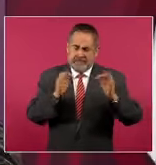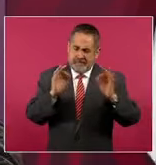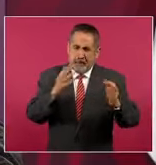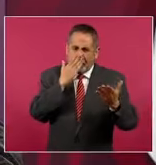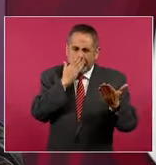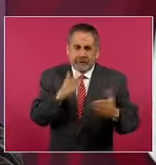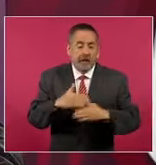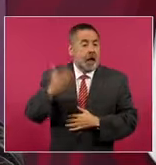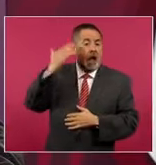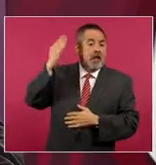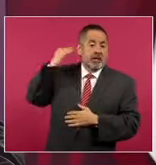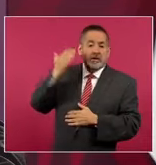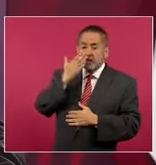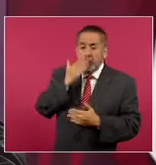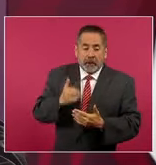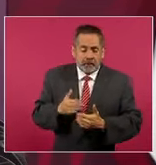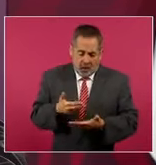Eso no había antes.